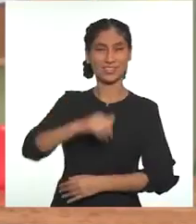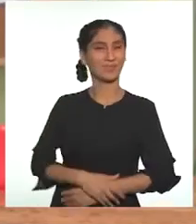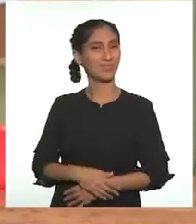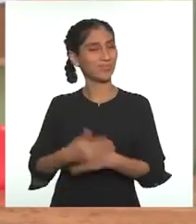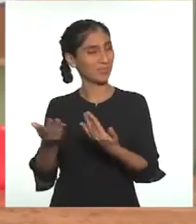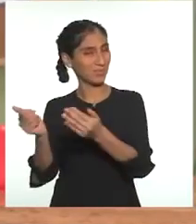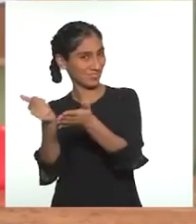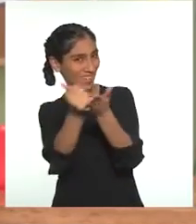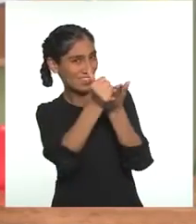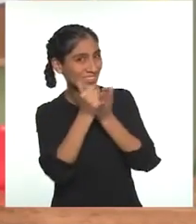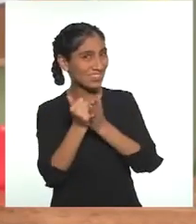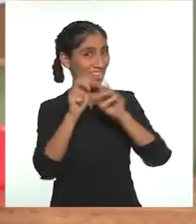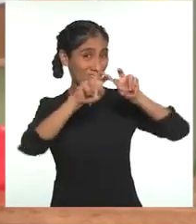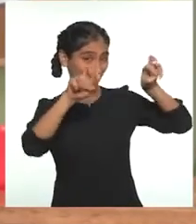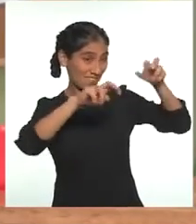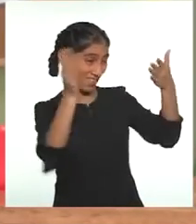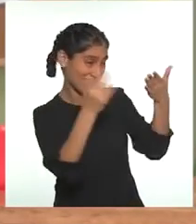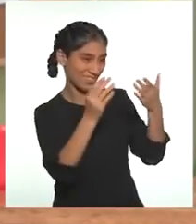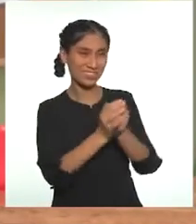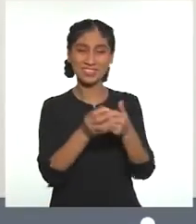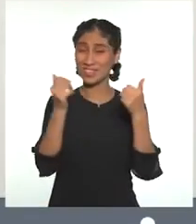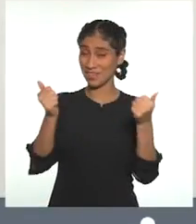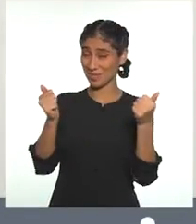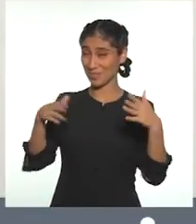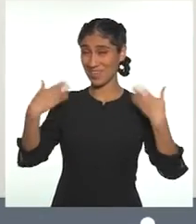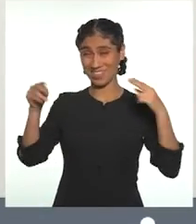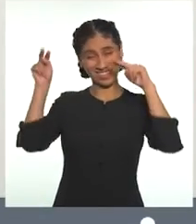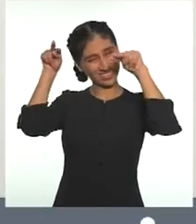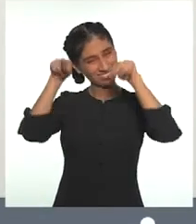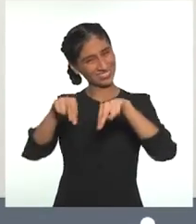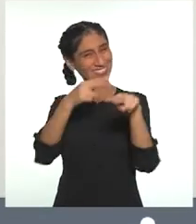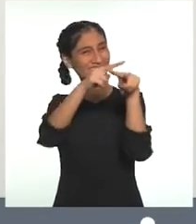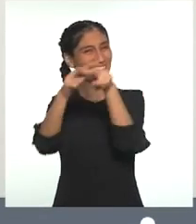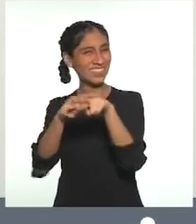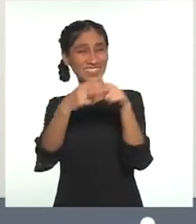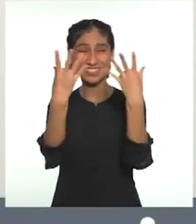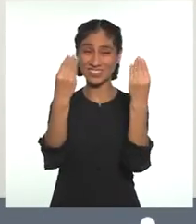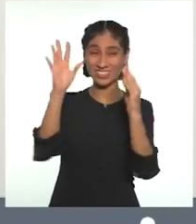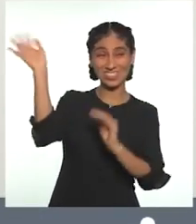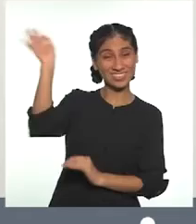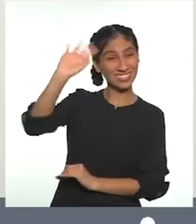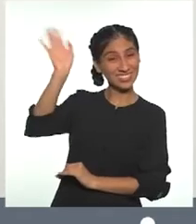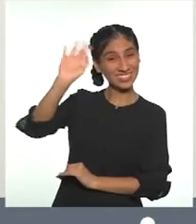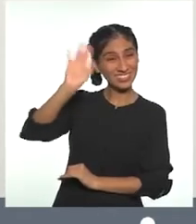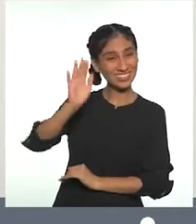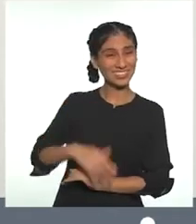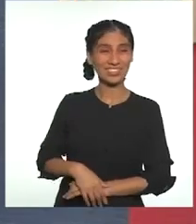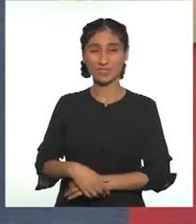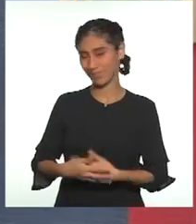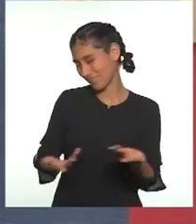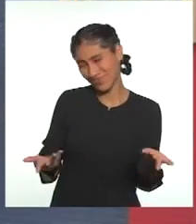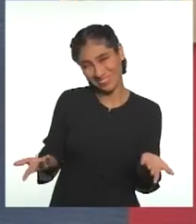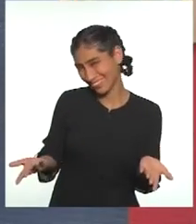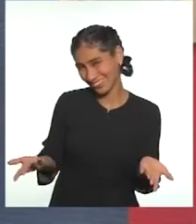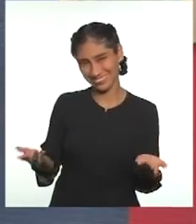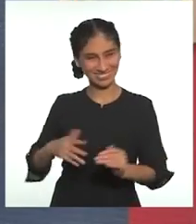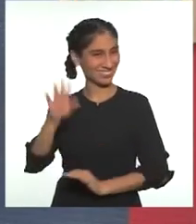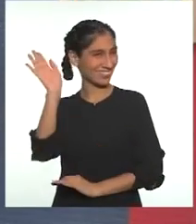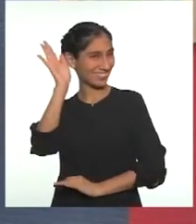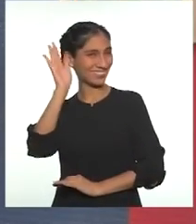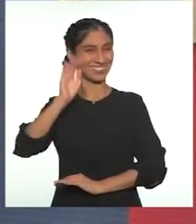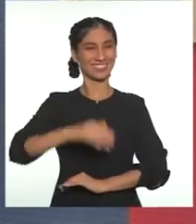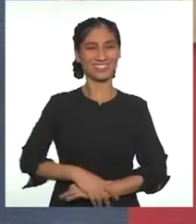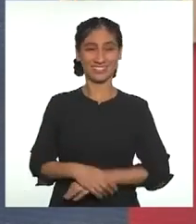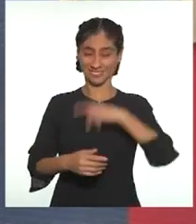NA, por habernos ayudado con la investigación. Es un placer para mí. Cuídense mucho. ¡Chao!